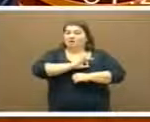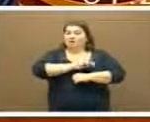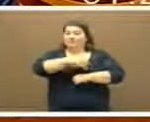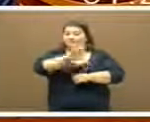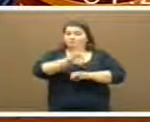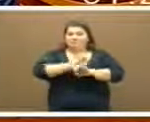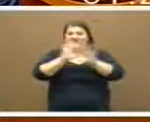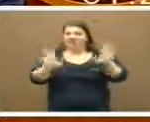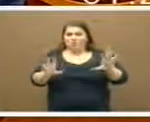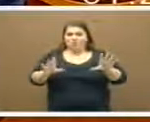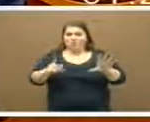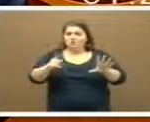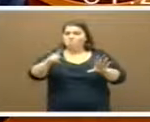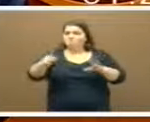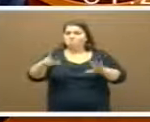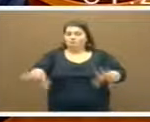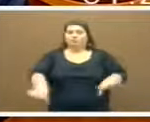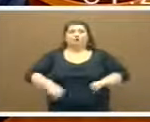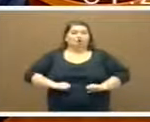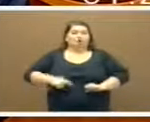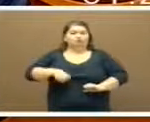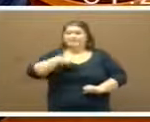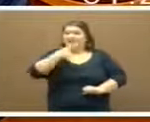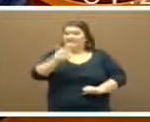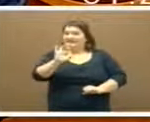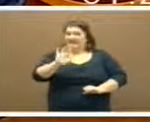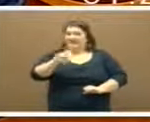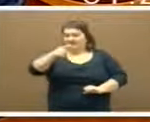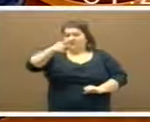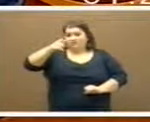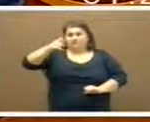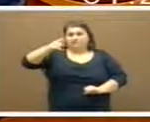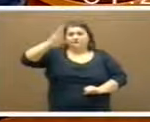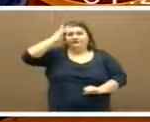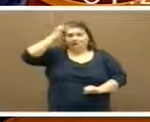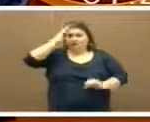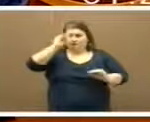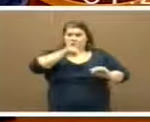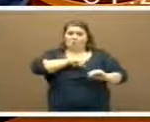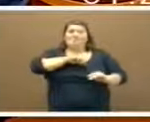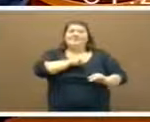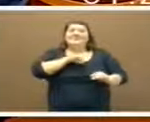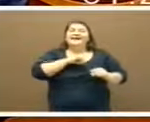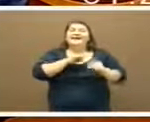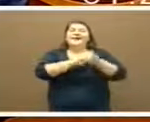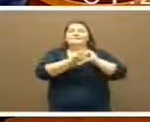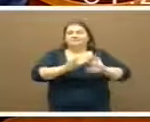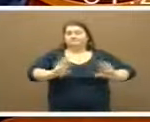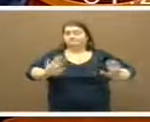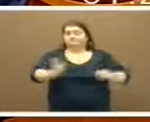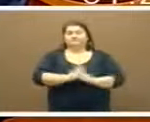Ustedes lo tienen muy claro desde el primer día que tomaron posesión y no voy a ser yo quien les cambie, quien les remueva sus conciencias, ¿no?